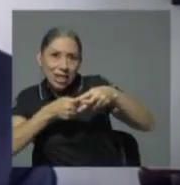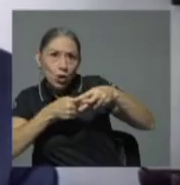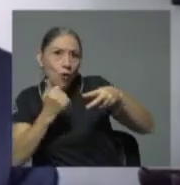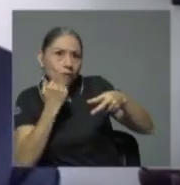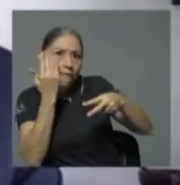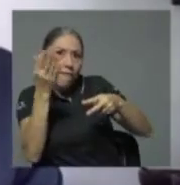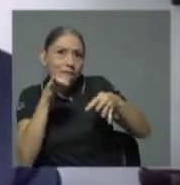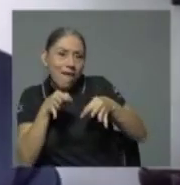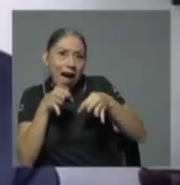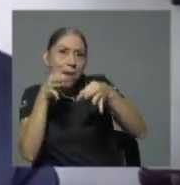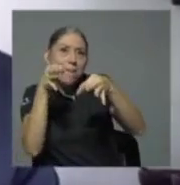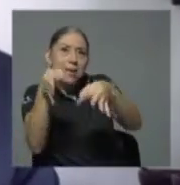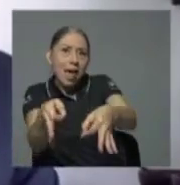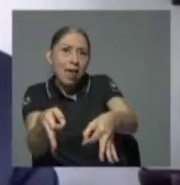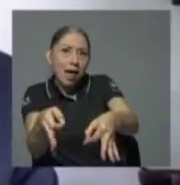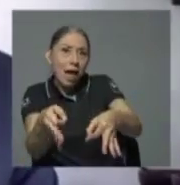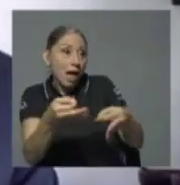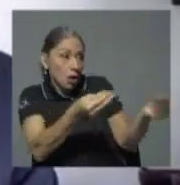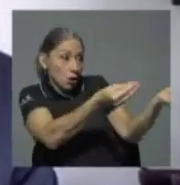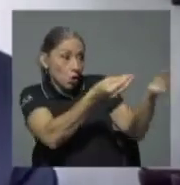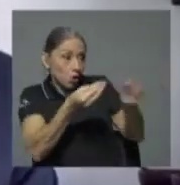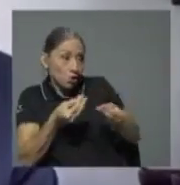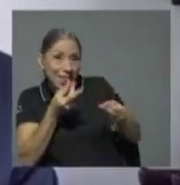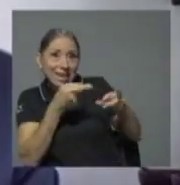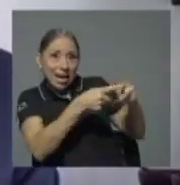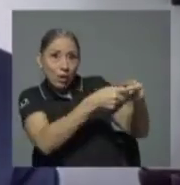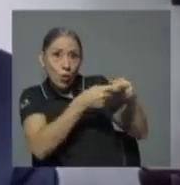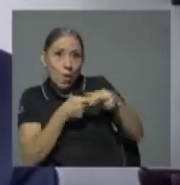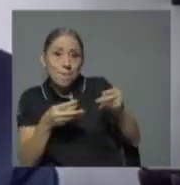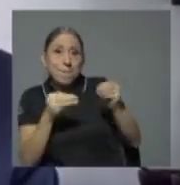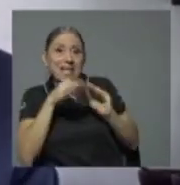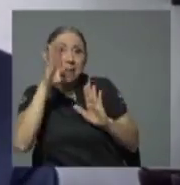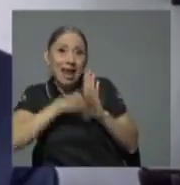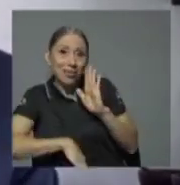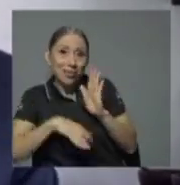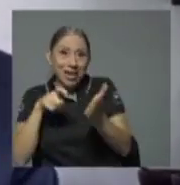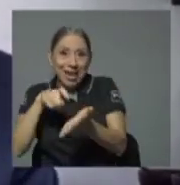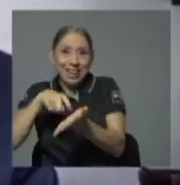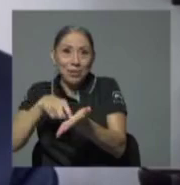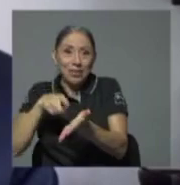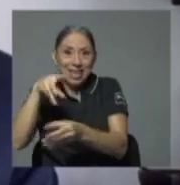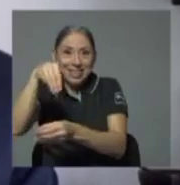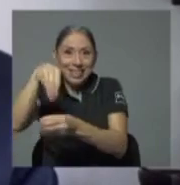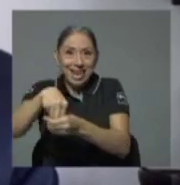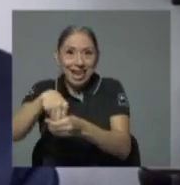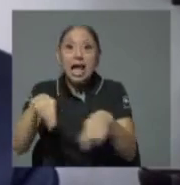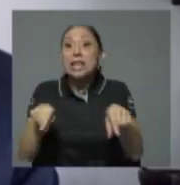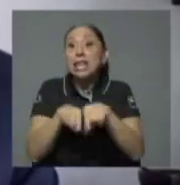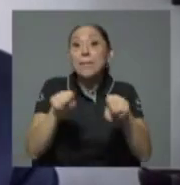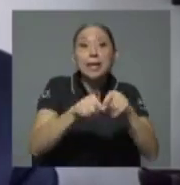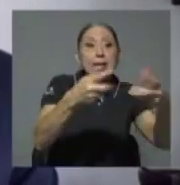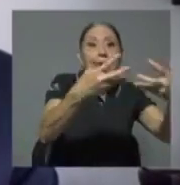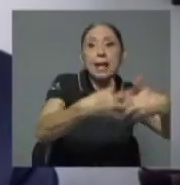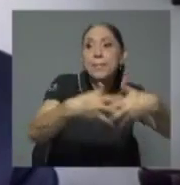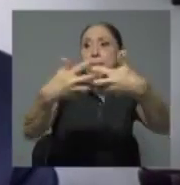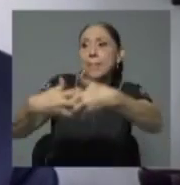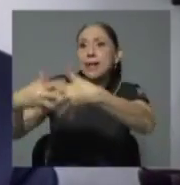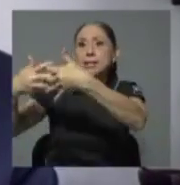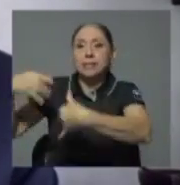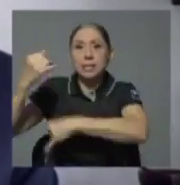acceso a dinero de más plazo, más barato que la deuda interna, sino porque las agencias multilaterales y